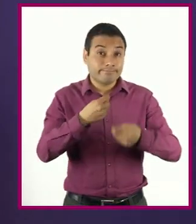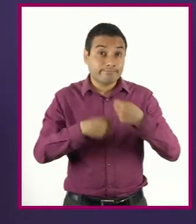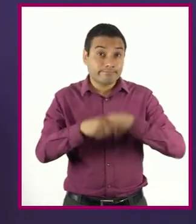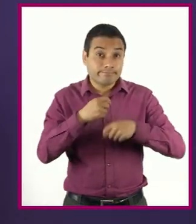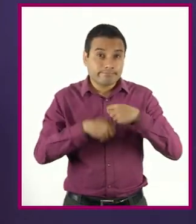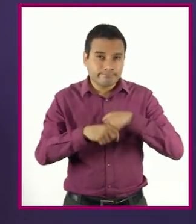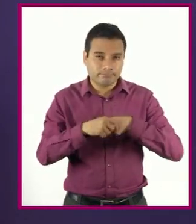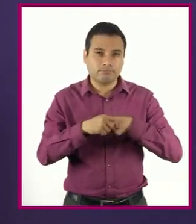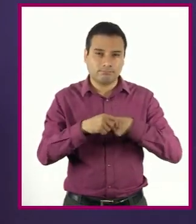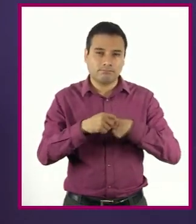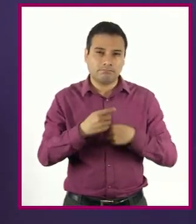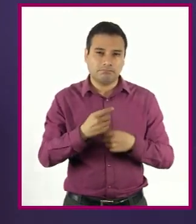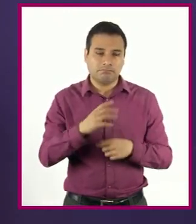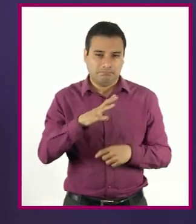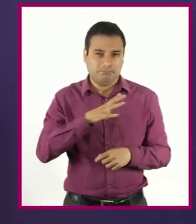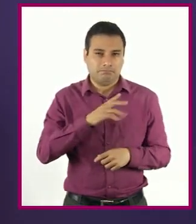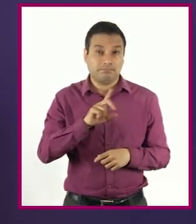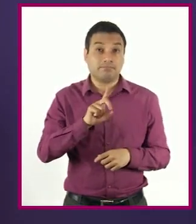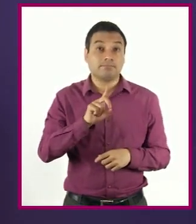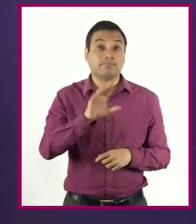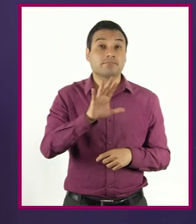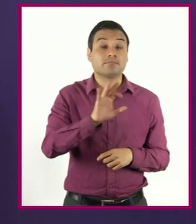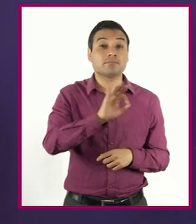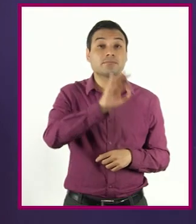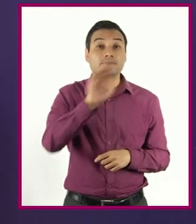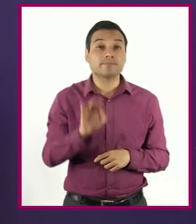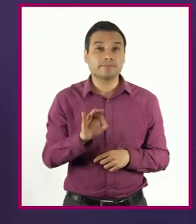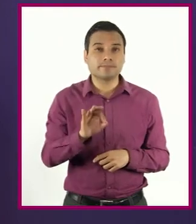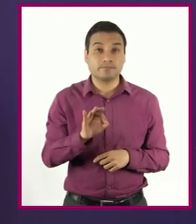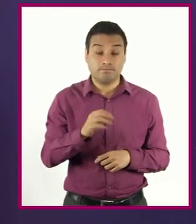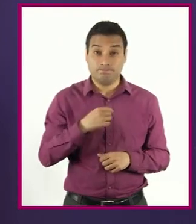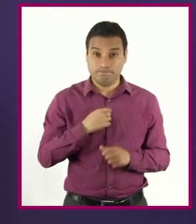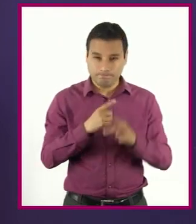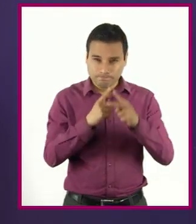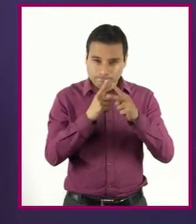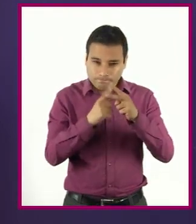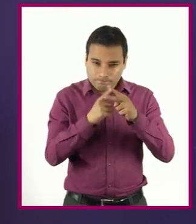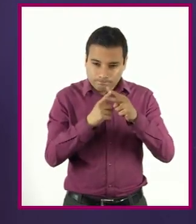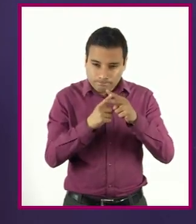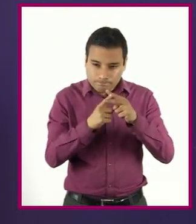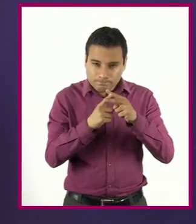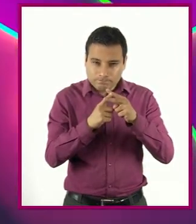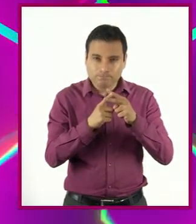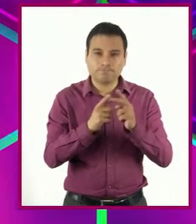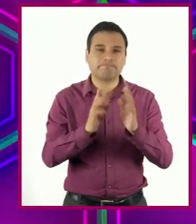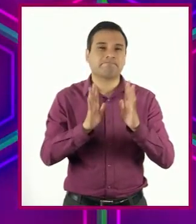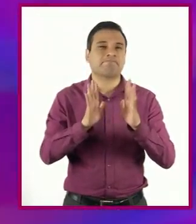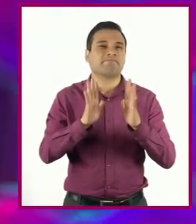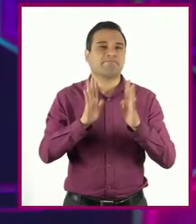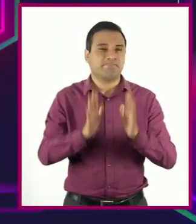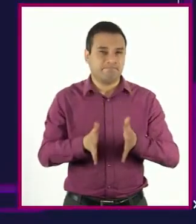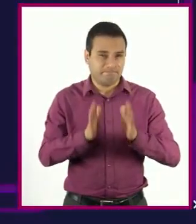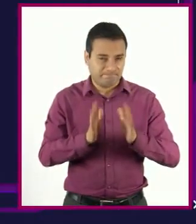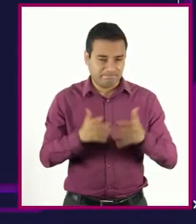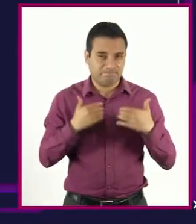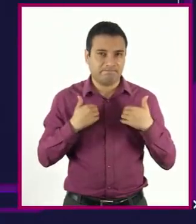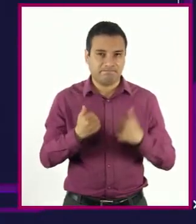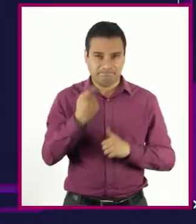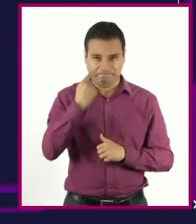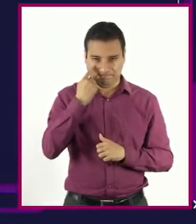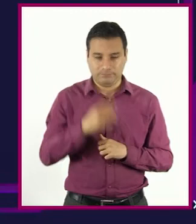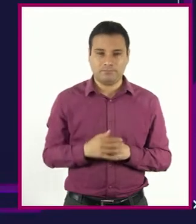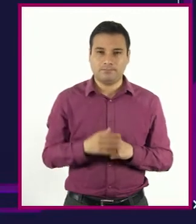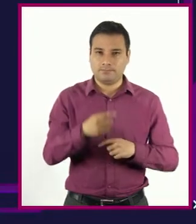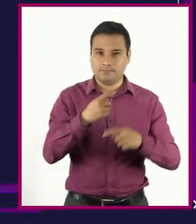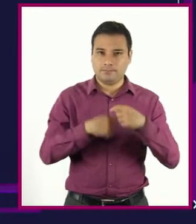35% de descuento. Pero después de realizar los cálculos, se puede observar lo siguiente. En la tienda